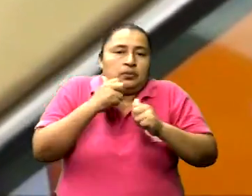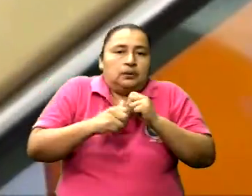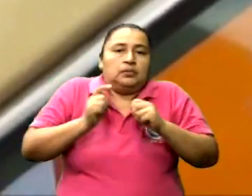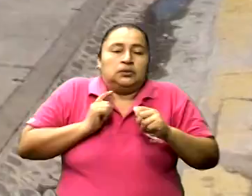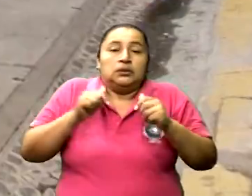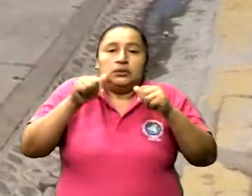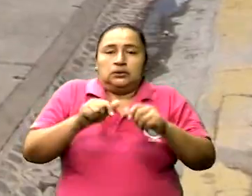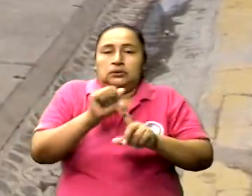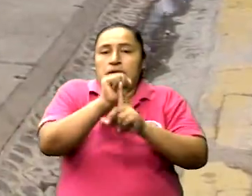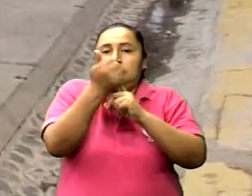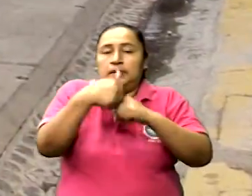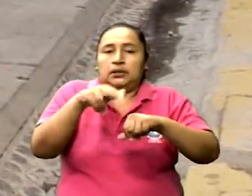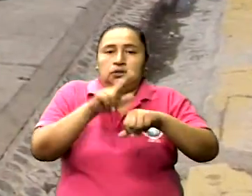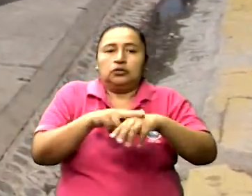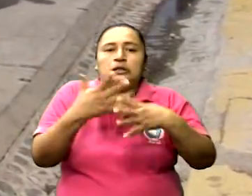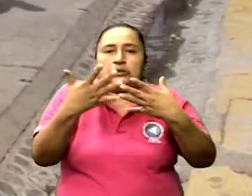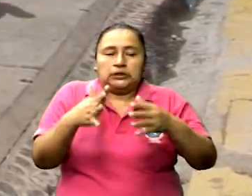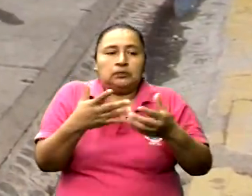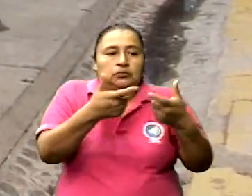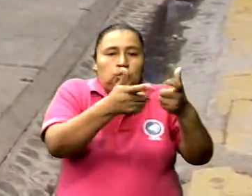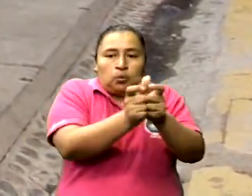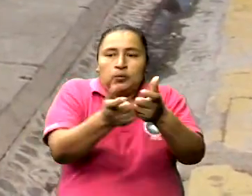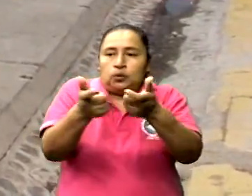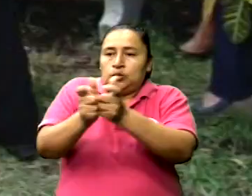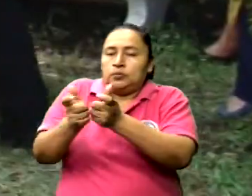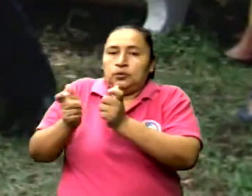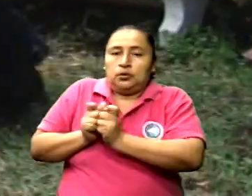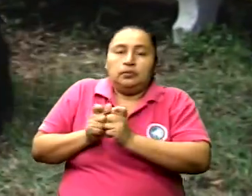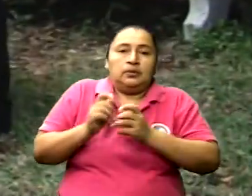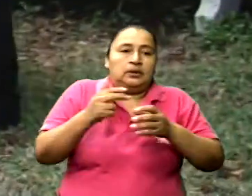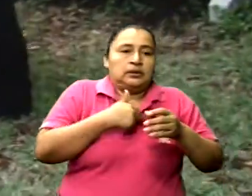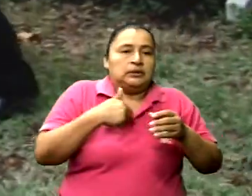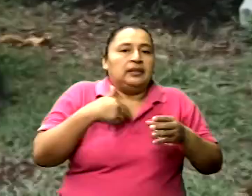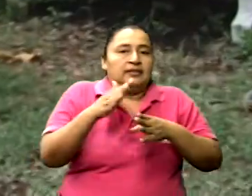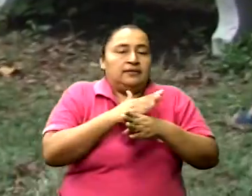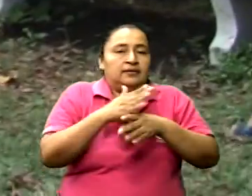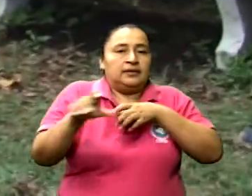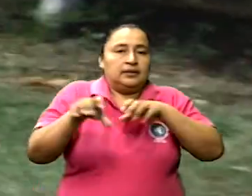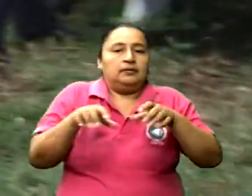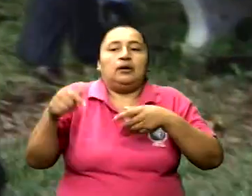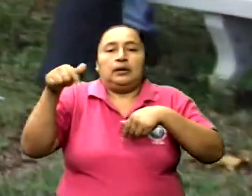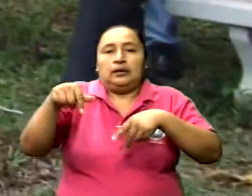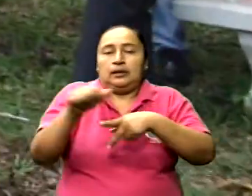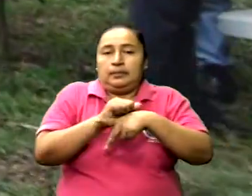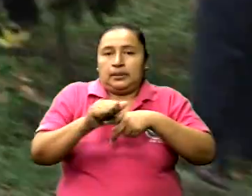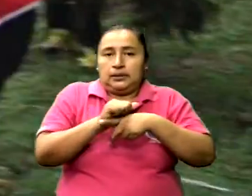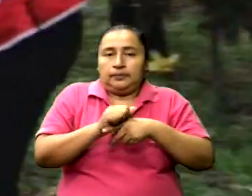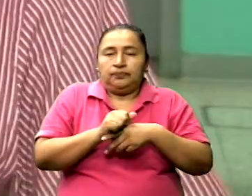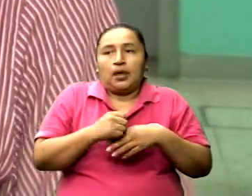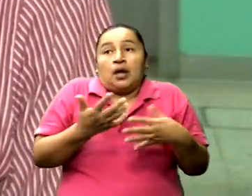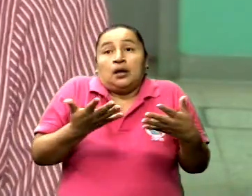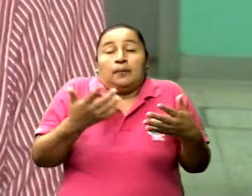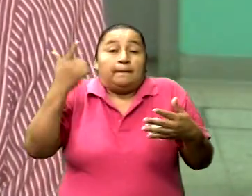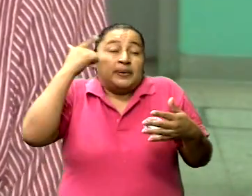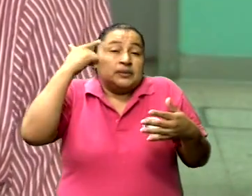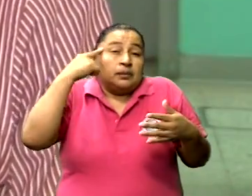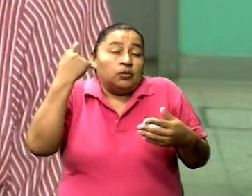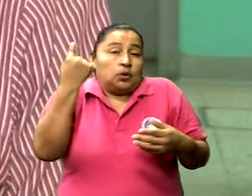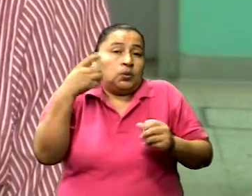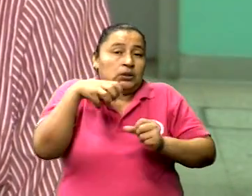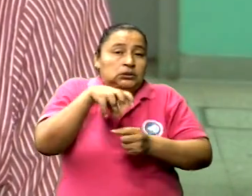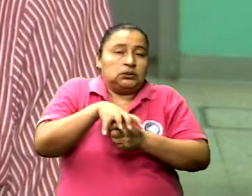ya está lista con sus brigadas para desarrollar distintas actividades en el simulacro. Suponemos que en una